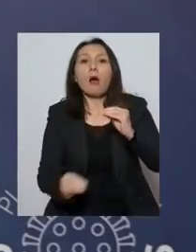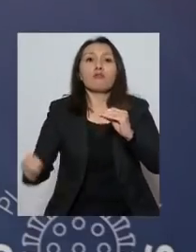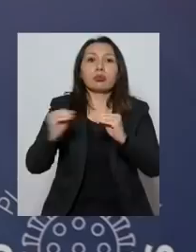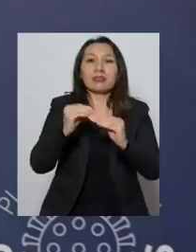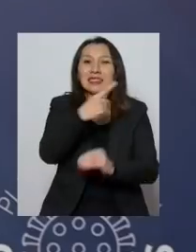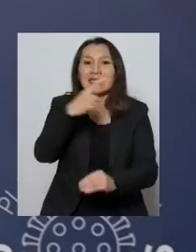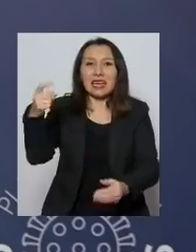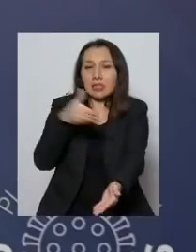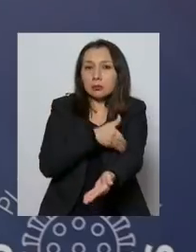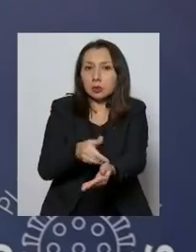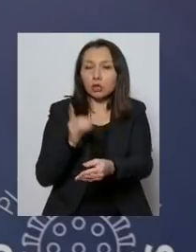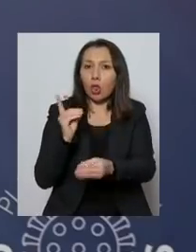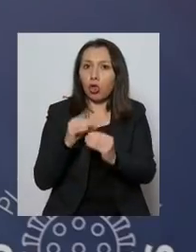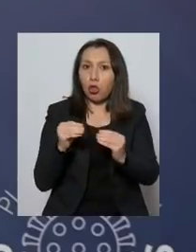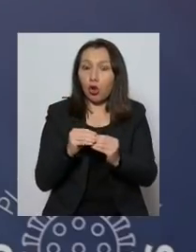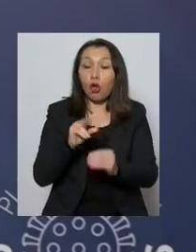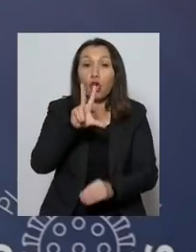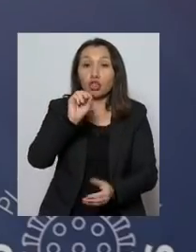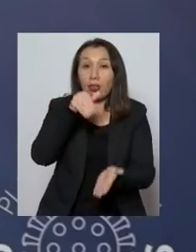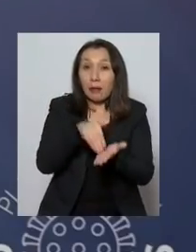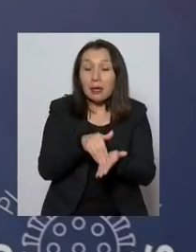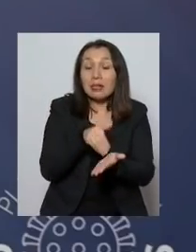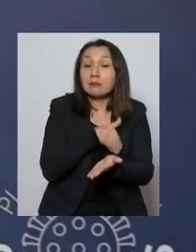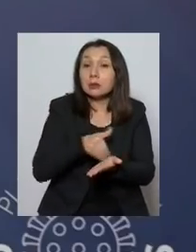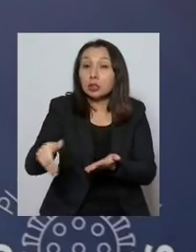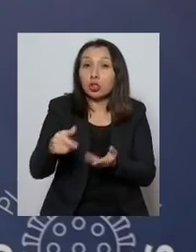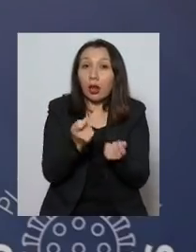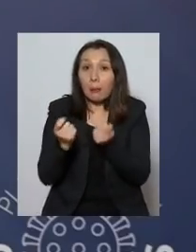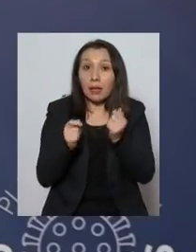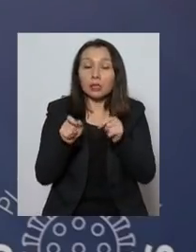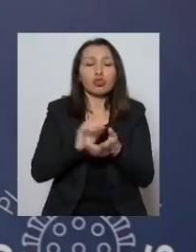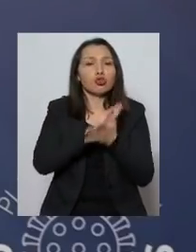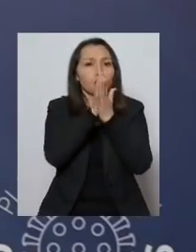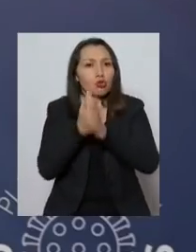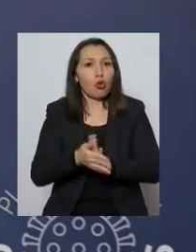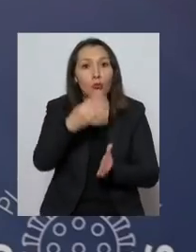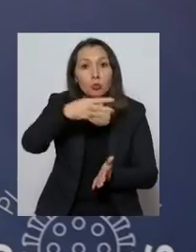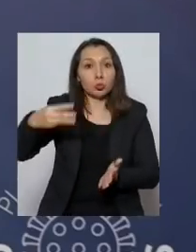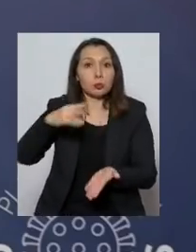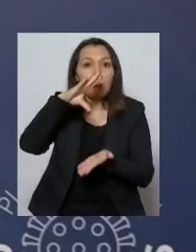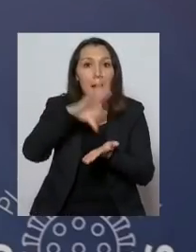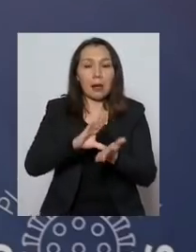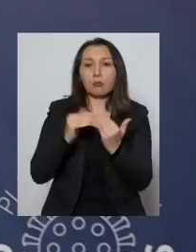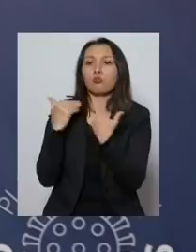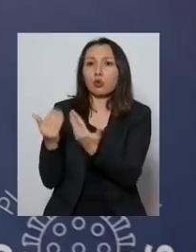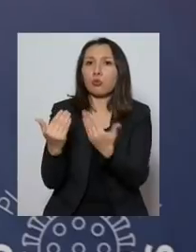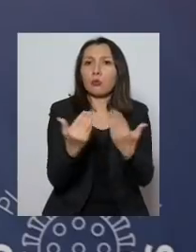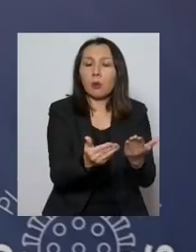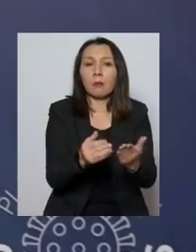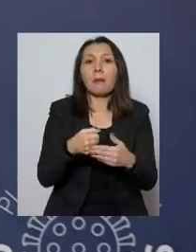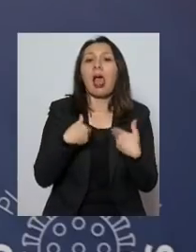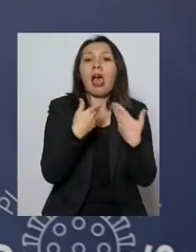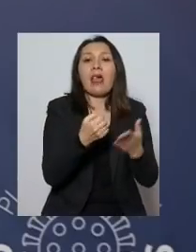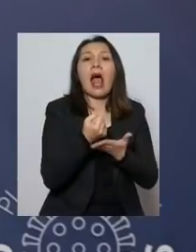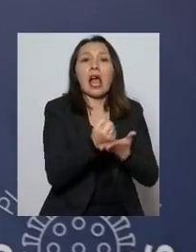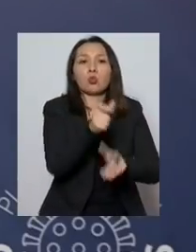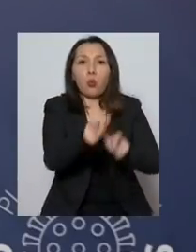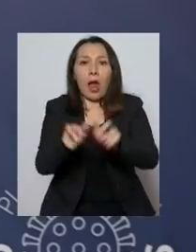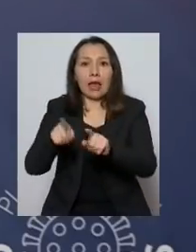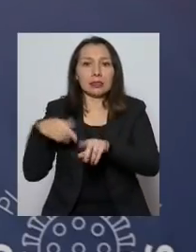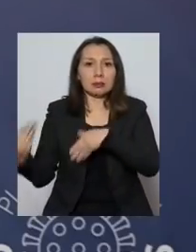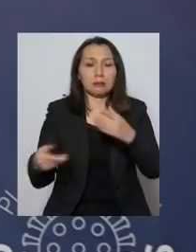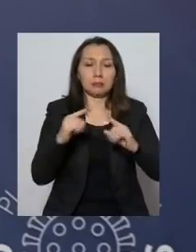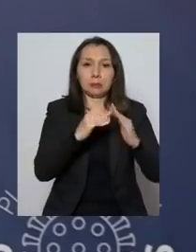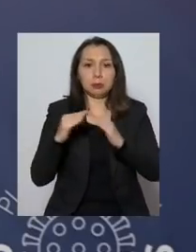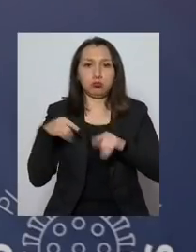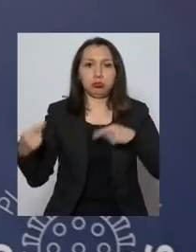100 millones de dólares, 80 mil millones de pesos a todos los municipios del país para que entreguen ayuda social a los vecinos